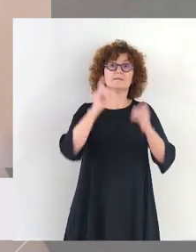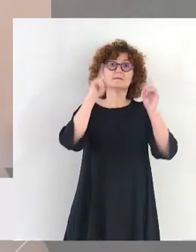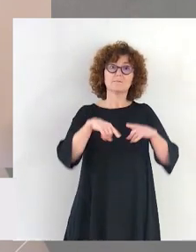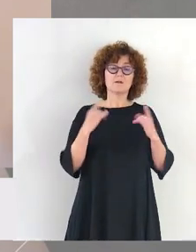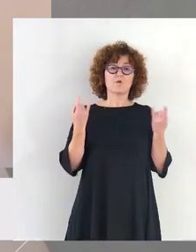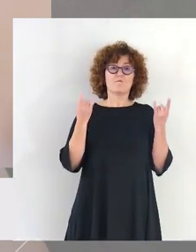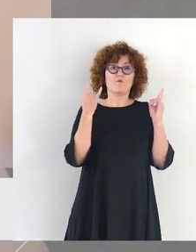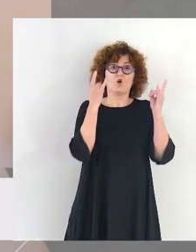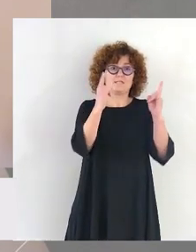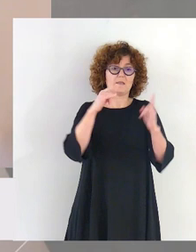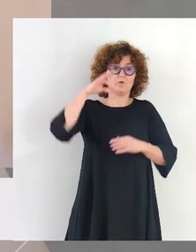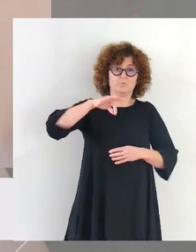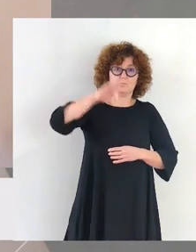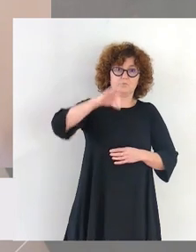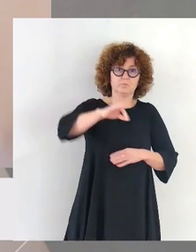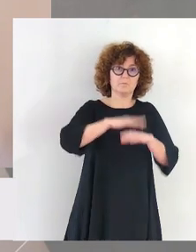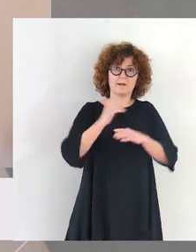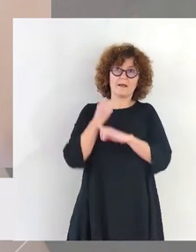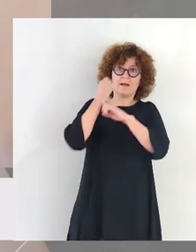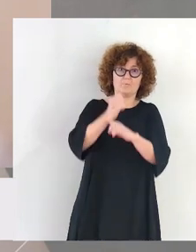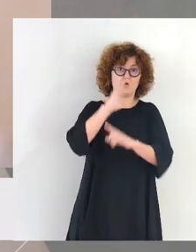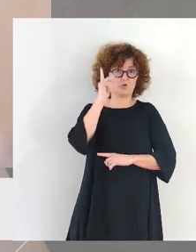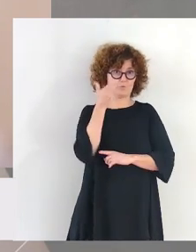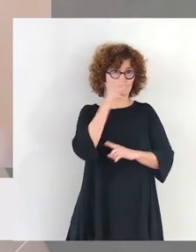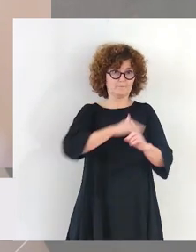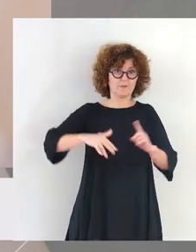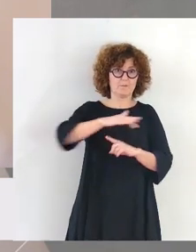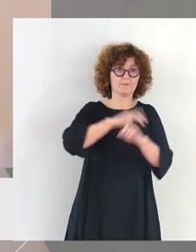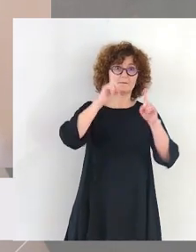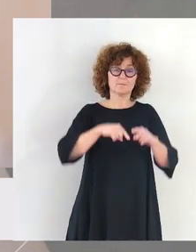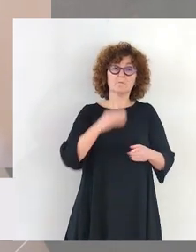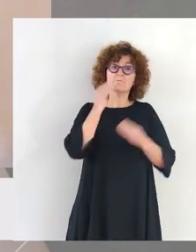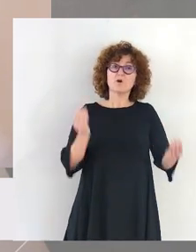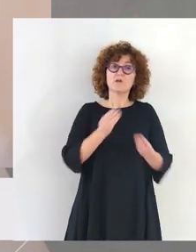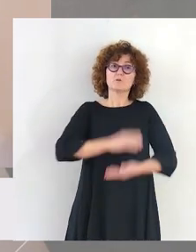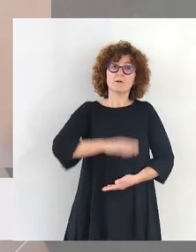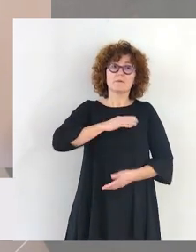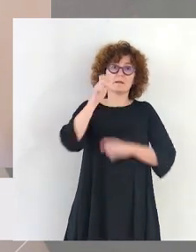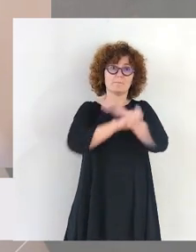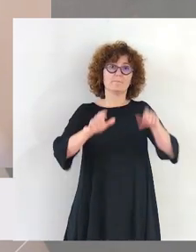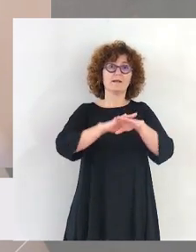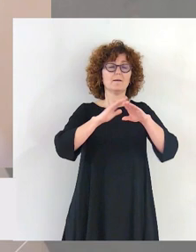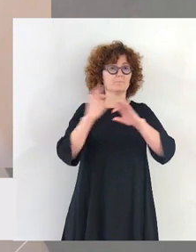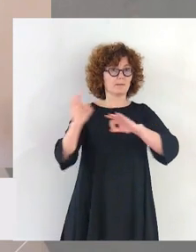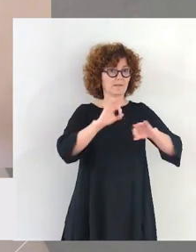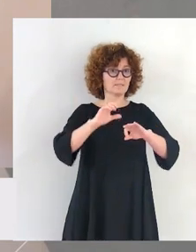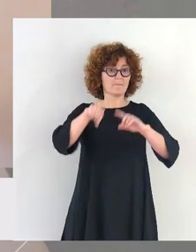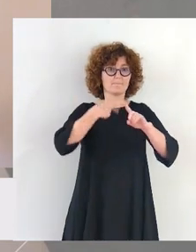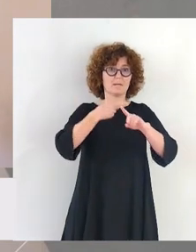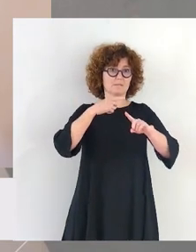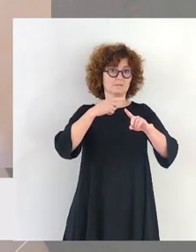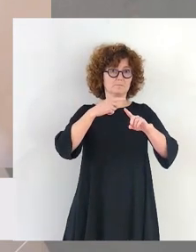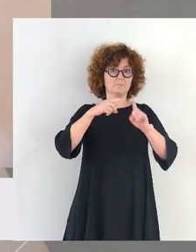reforestación En beneficio del medio ambiente mejorando la capacidad de las personas para prepararse y responder a emergencias de